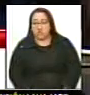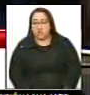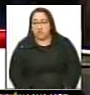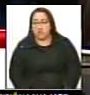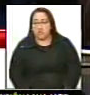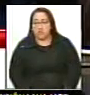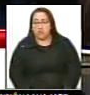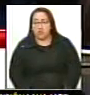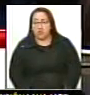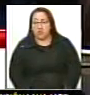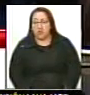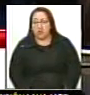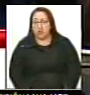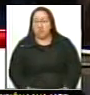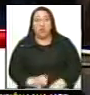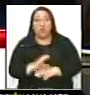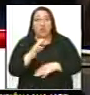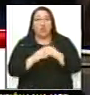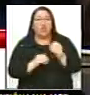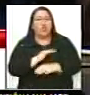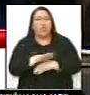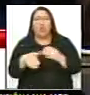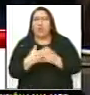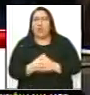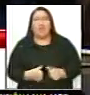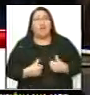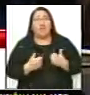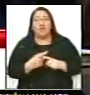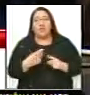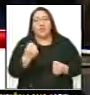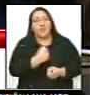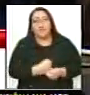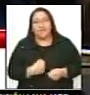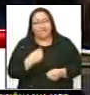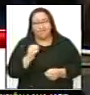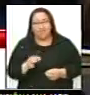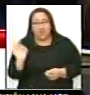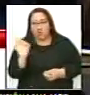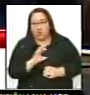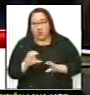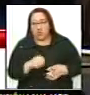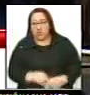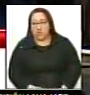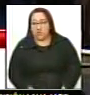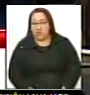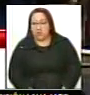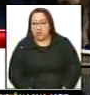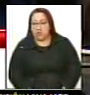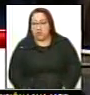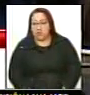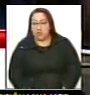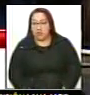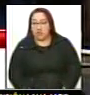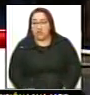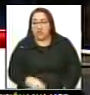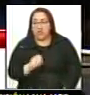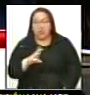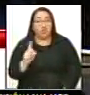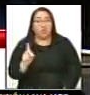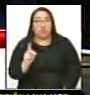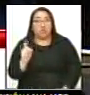los Constructores no es de ahora, es de toda la vida, lamentable, y nunca se hizo nada. Pero sí decirte que si no